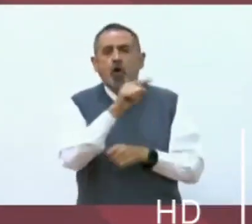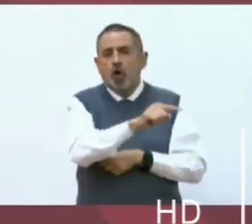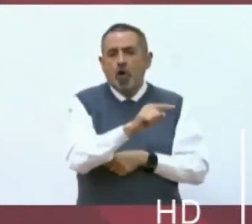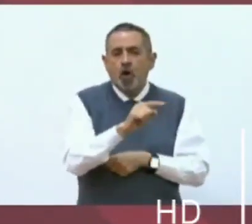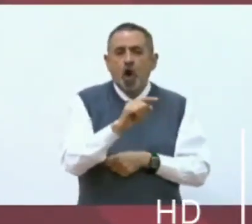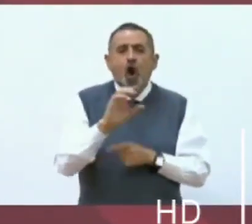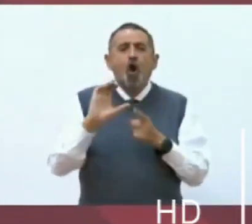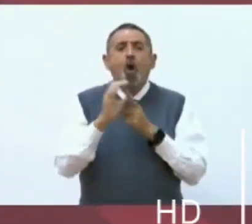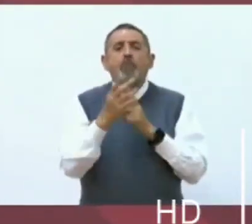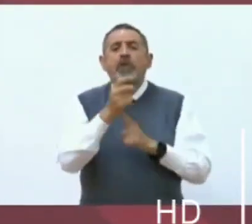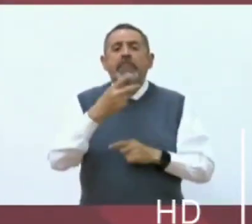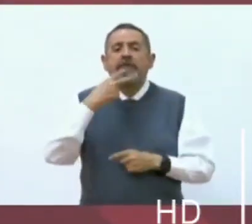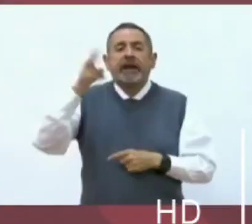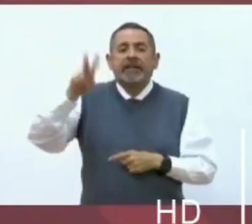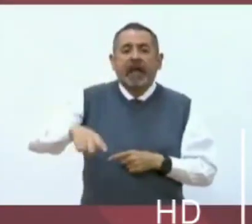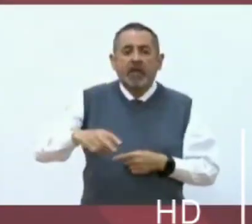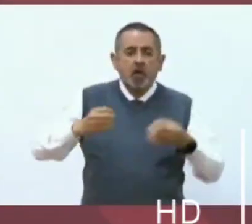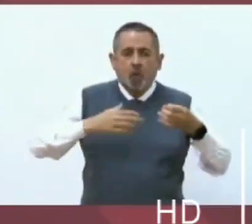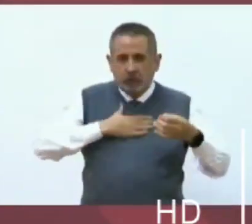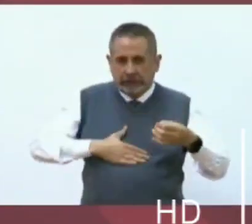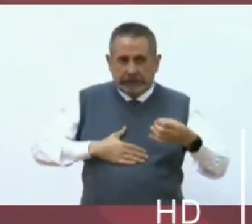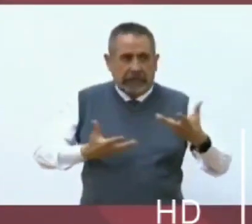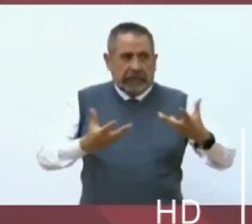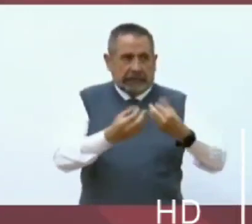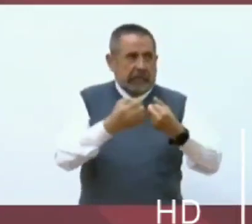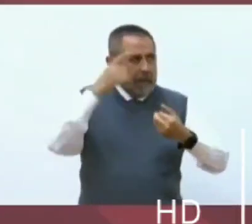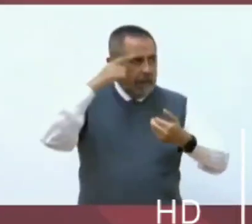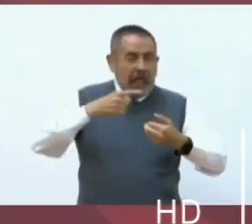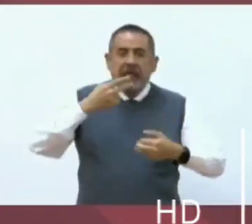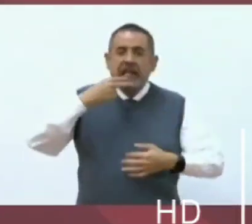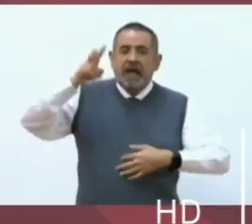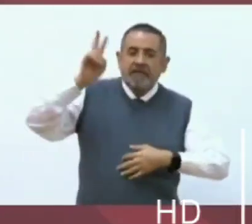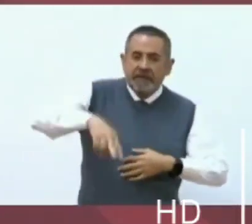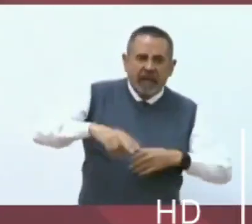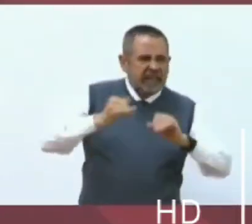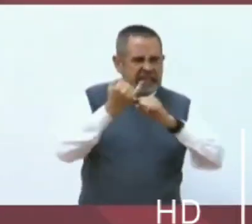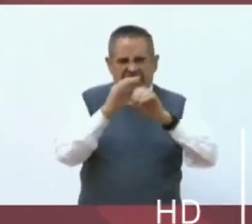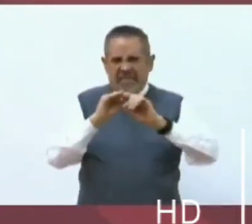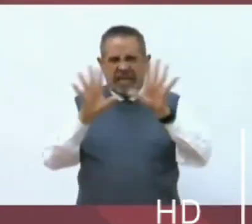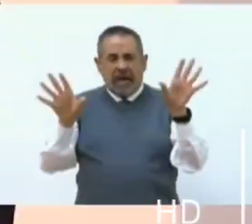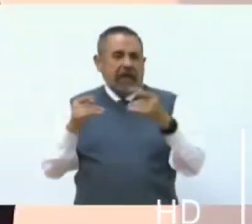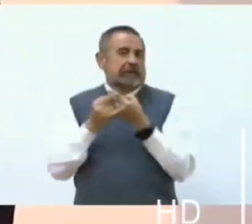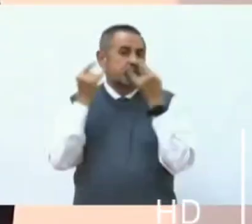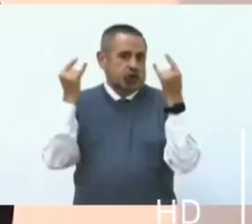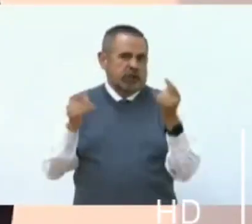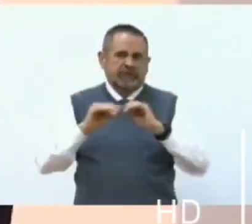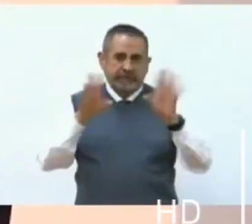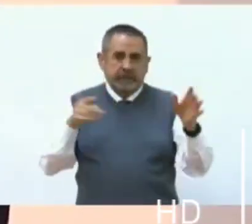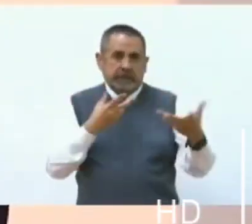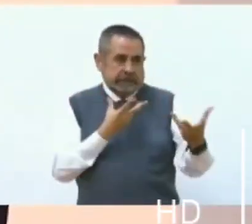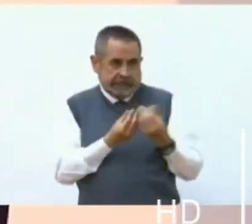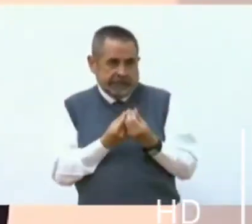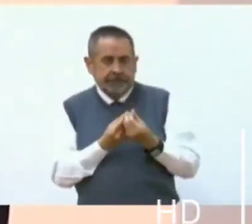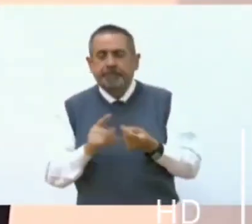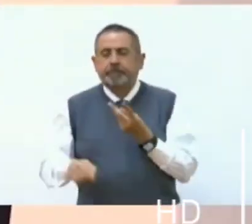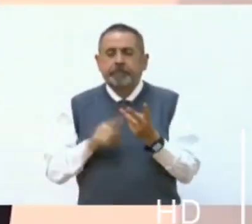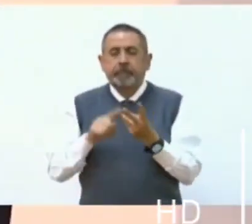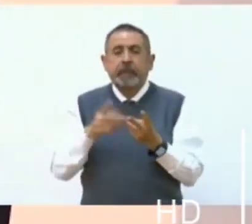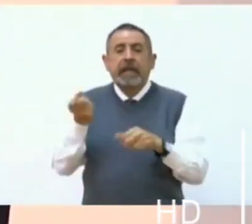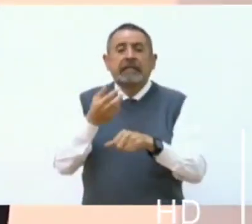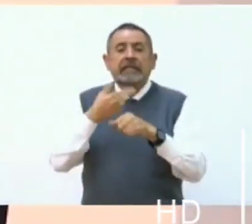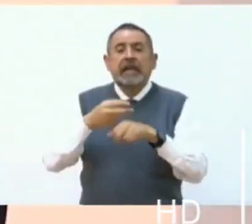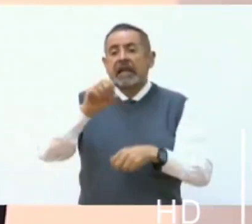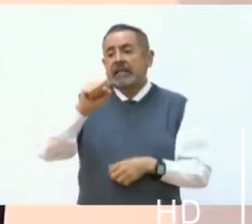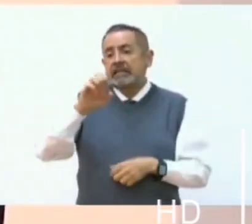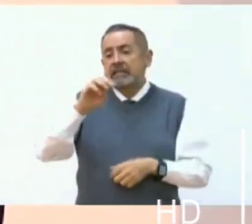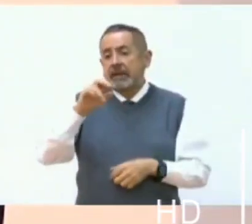la Verdad y Justicia, el Mecanismo para la Verdad y Esclarecimiento Histórico, la Secretaría de Marina